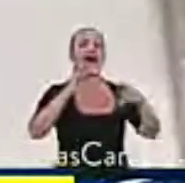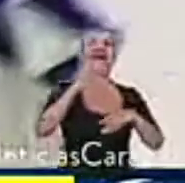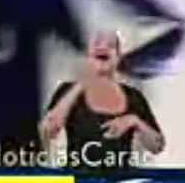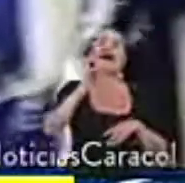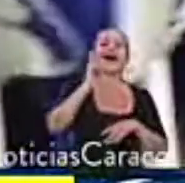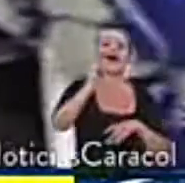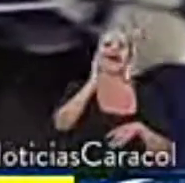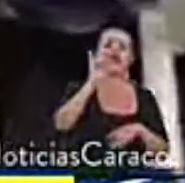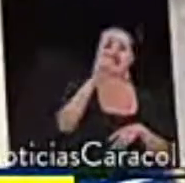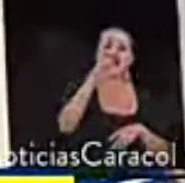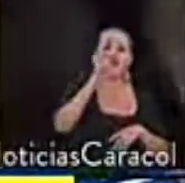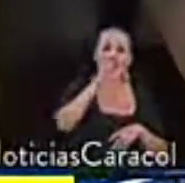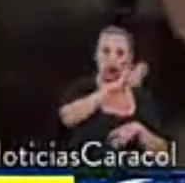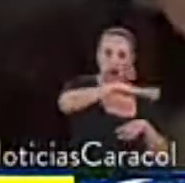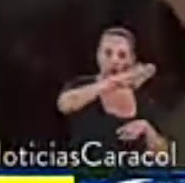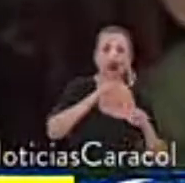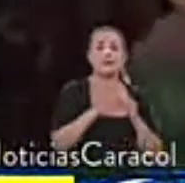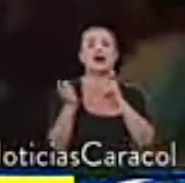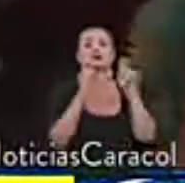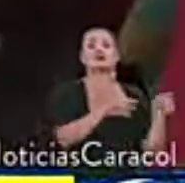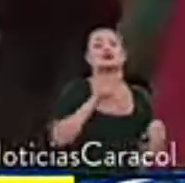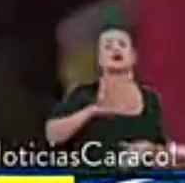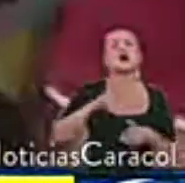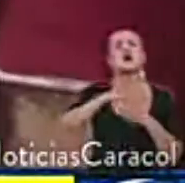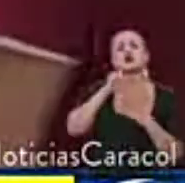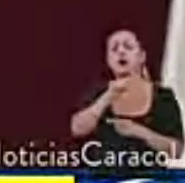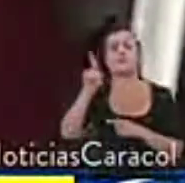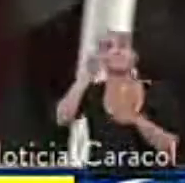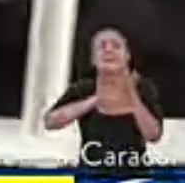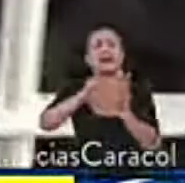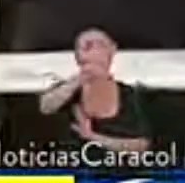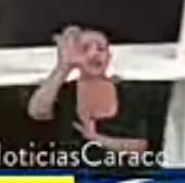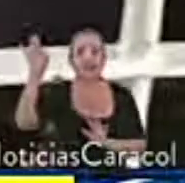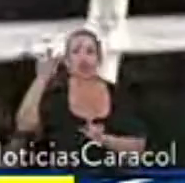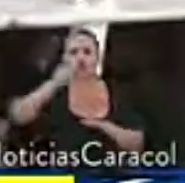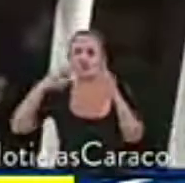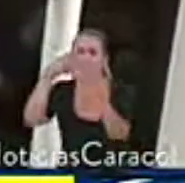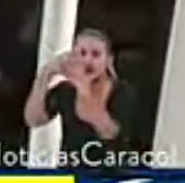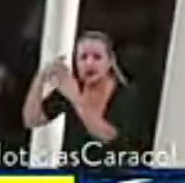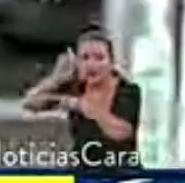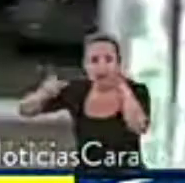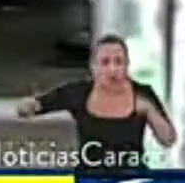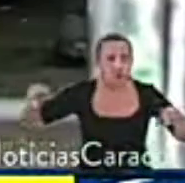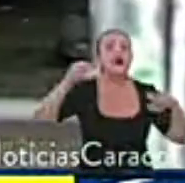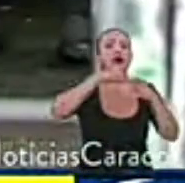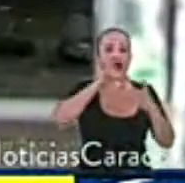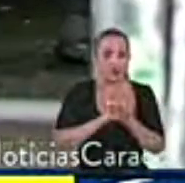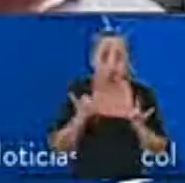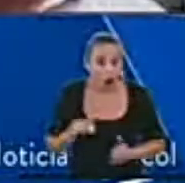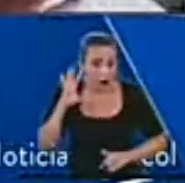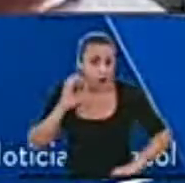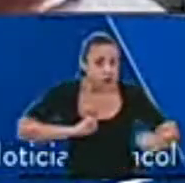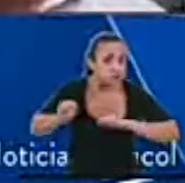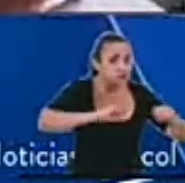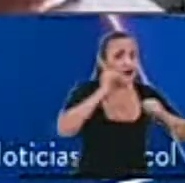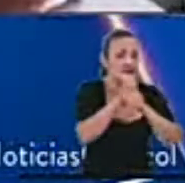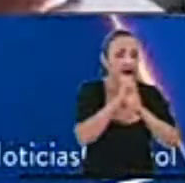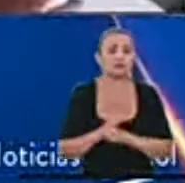para 1.500 internos. De modo que estamos trabajando por el bienestar del país, para todos los internos del país. Otro tema, no menos polémico,